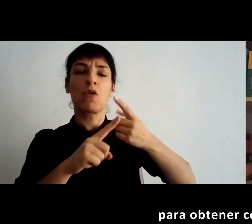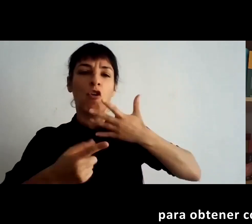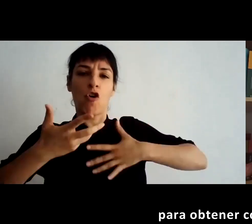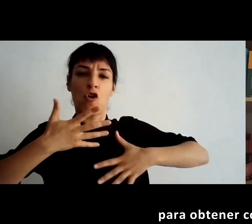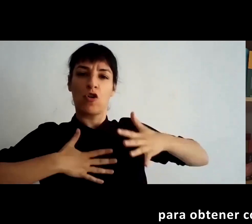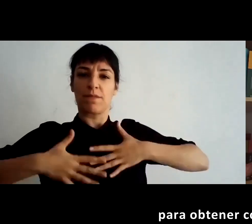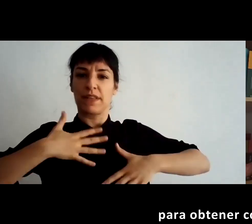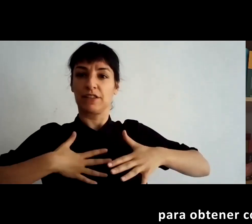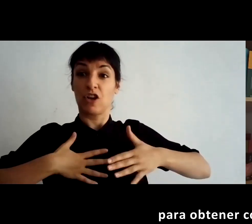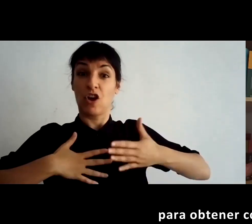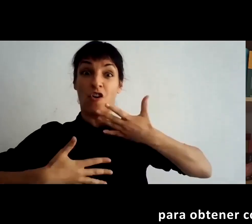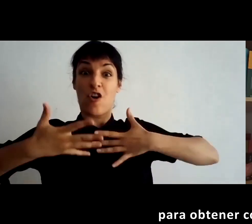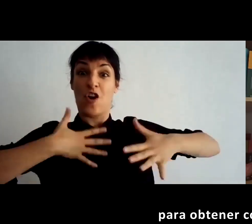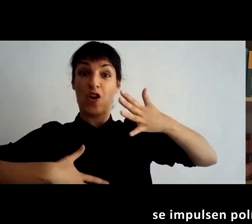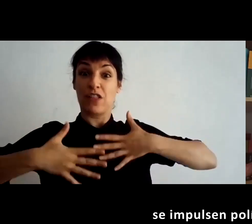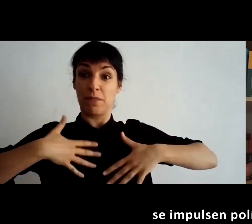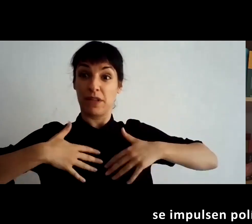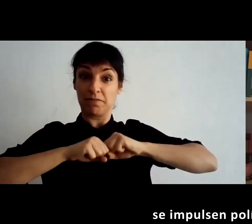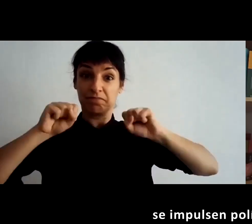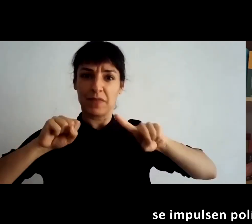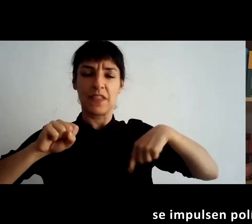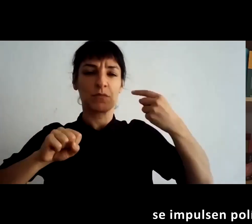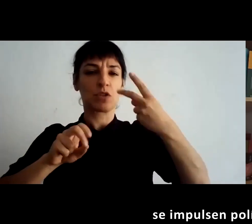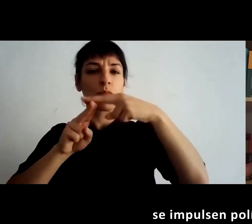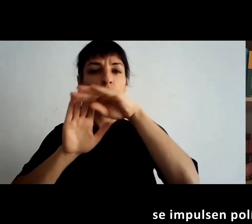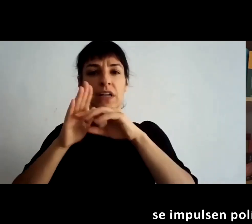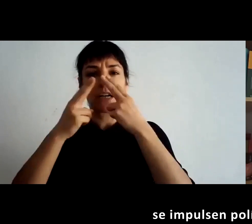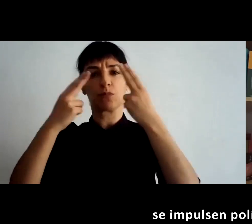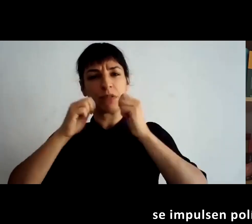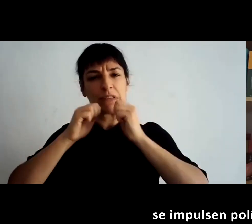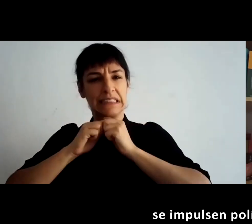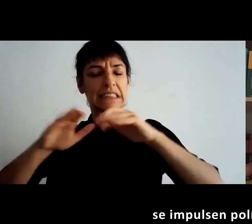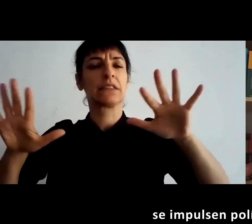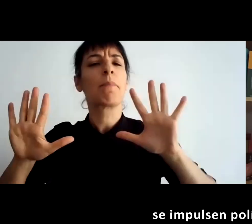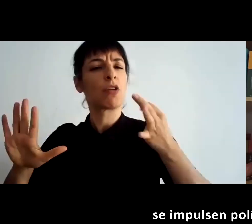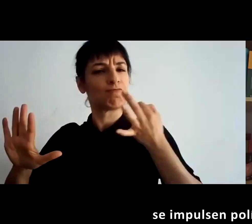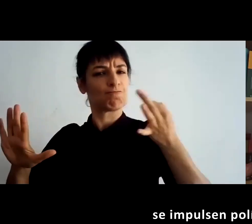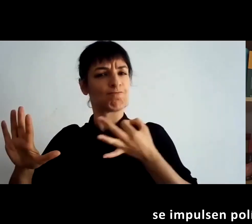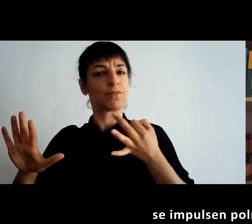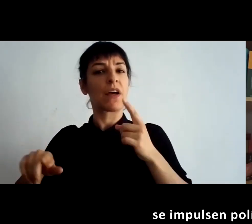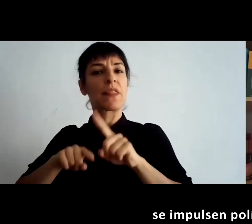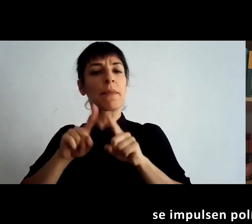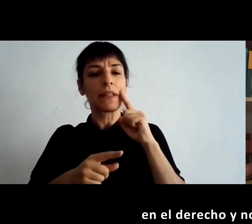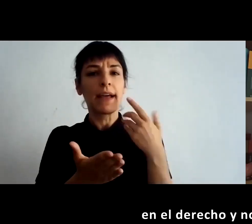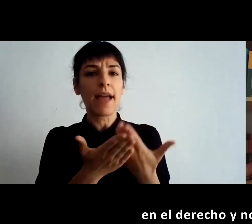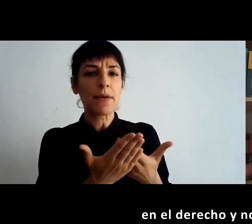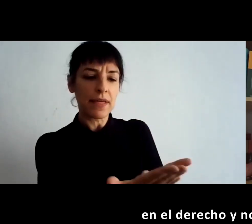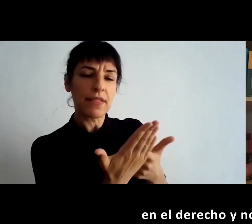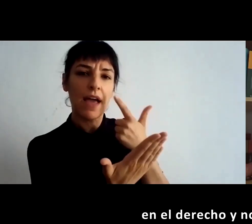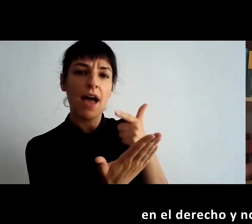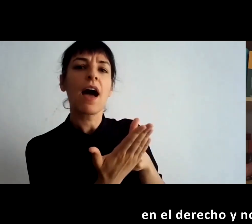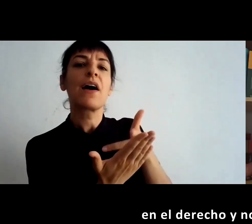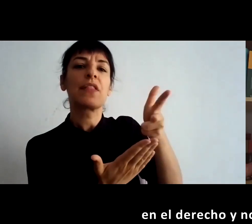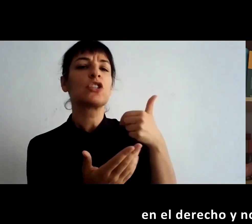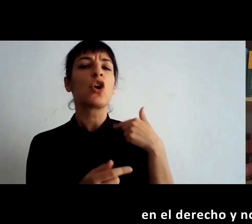y en base a ese conocimiento se impulsen políticas públicas eficaces, basadas en la evidencia, en el derecho y no en